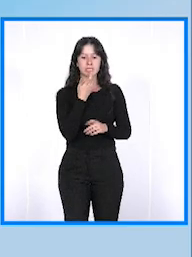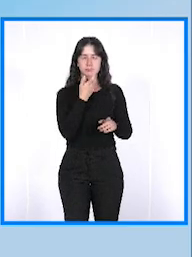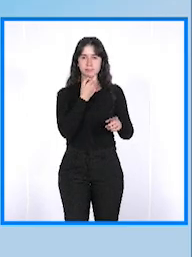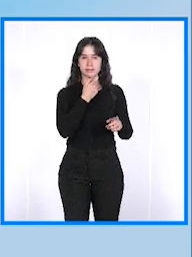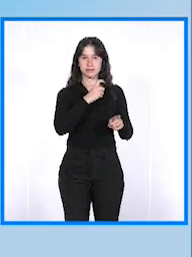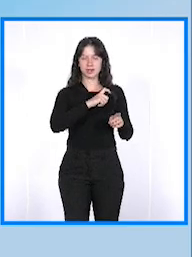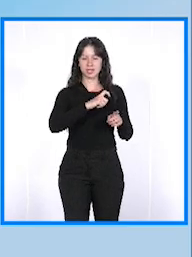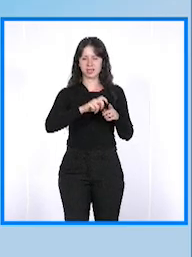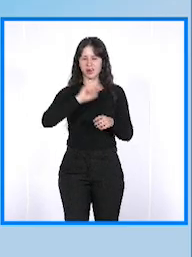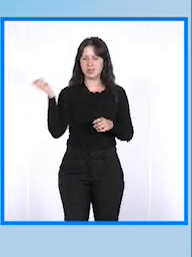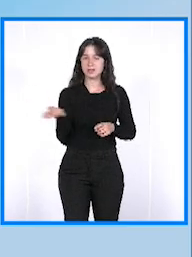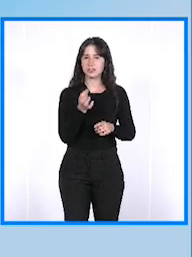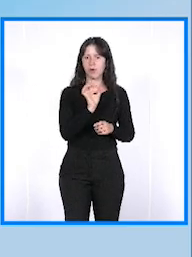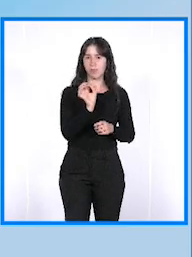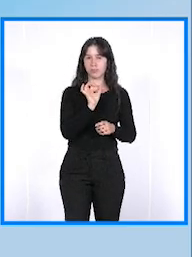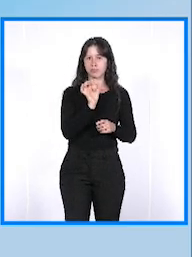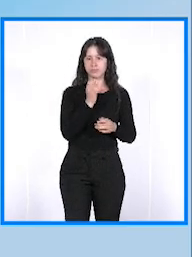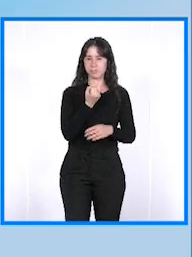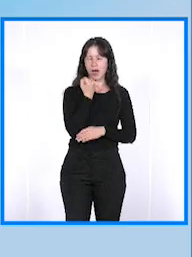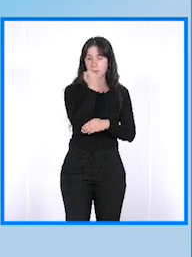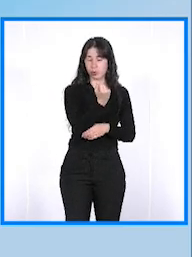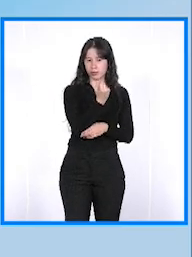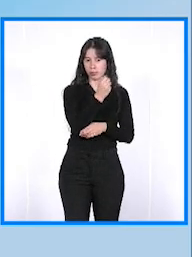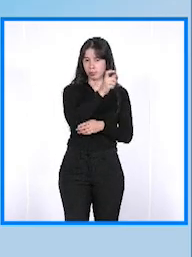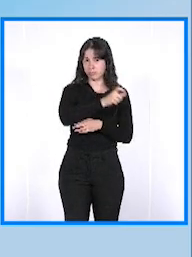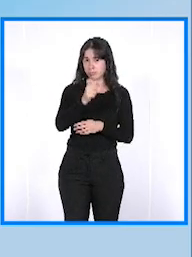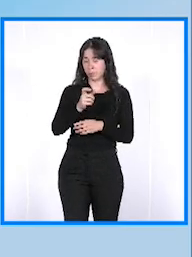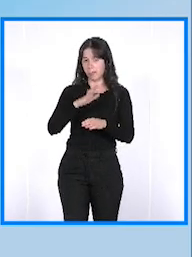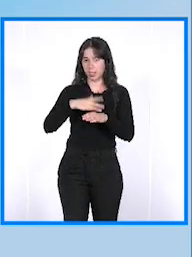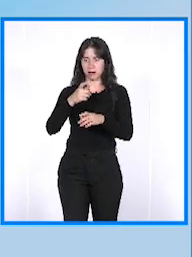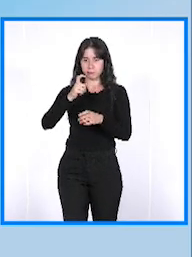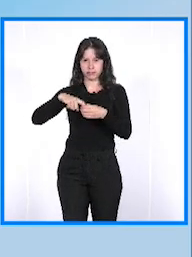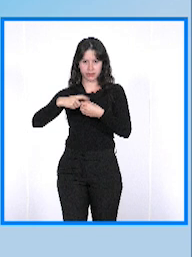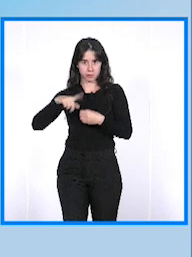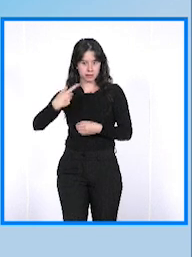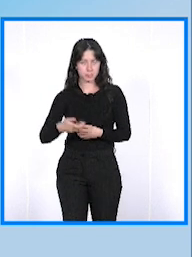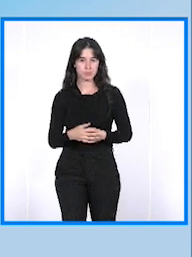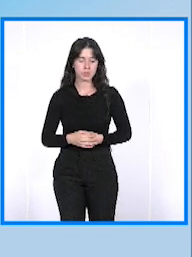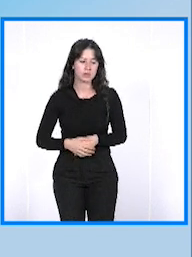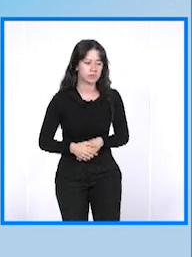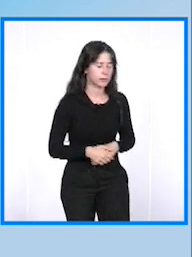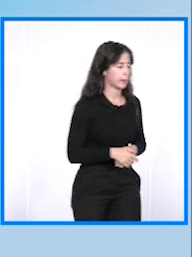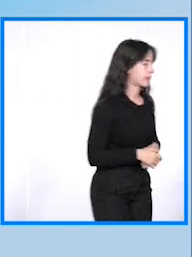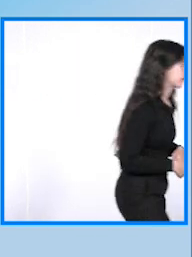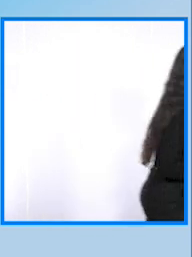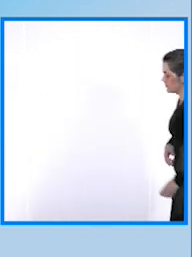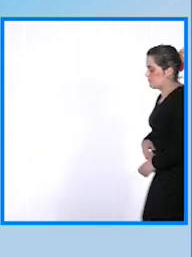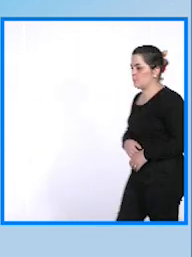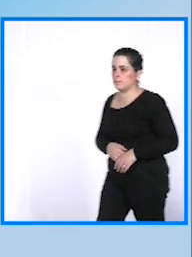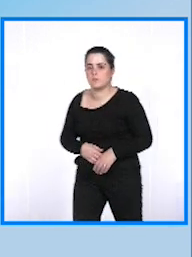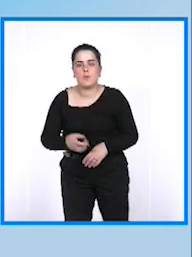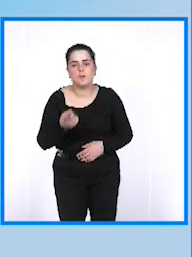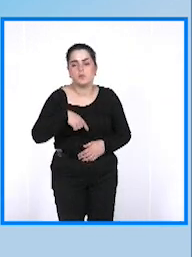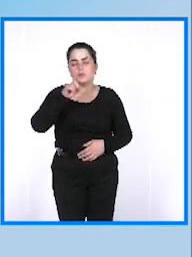contexto en el que estás y los apoyos que recibes no para participar vale hemos evaluado